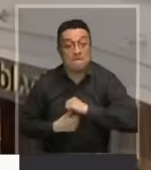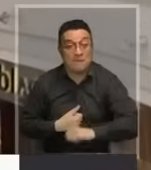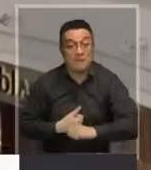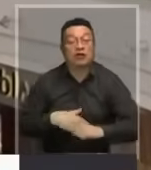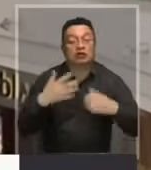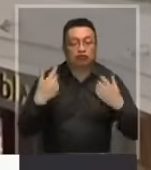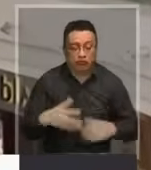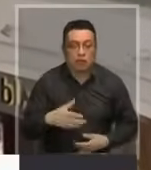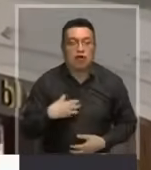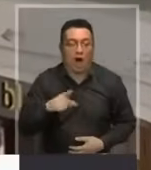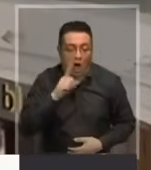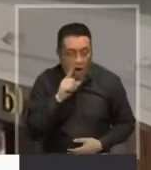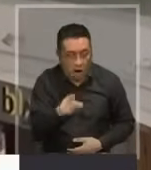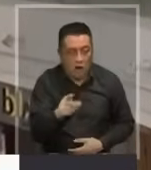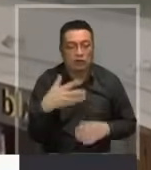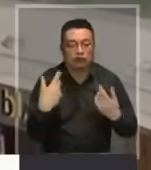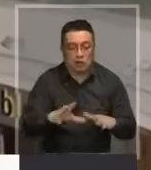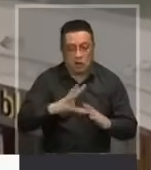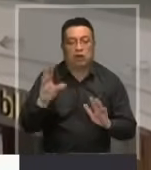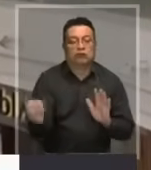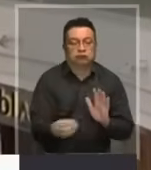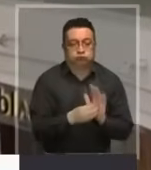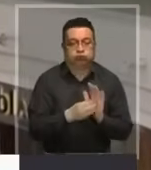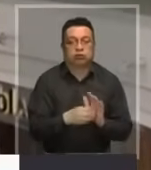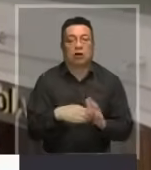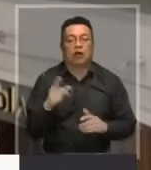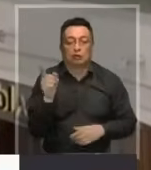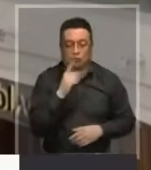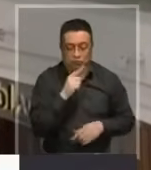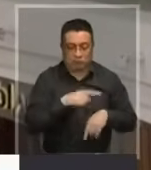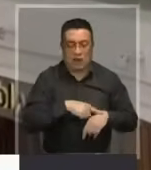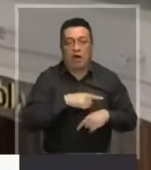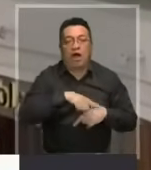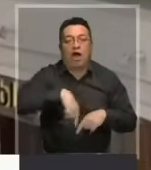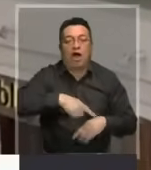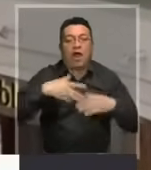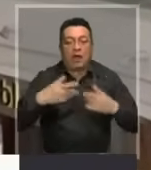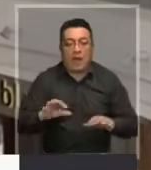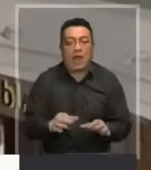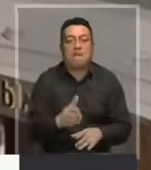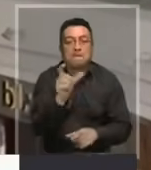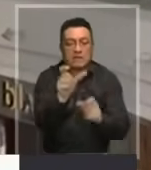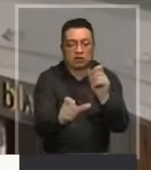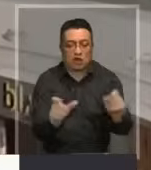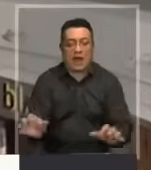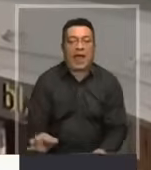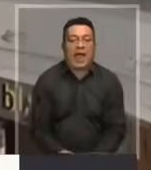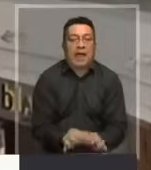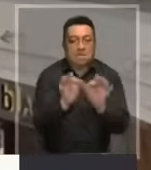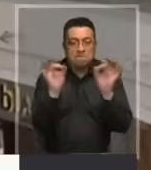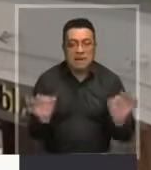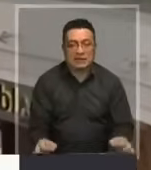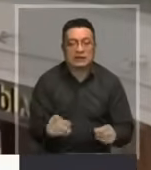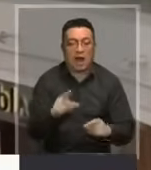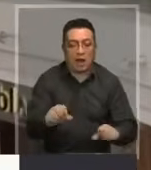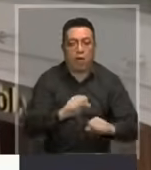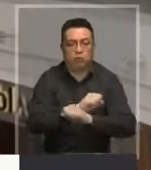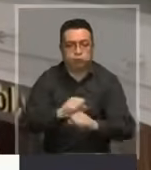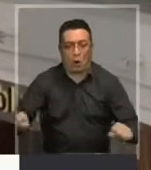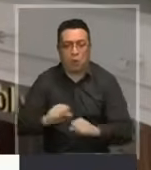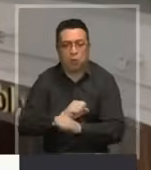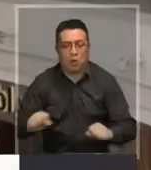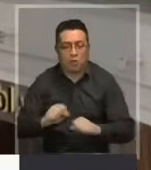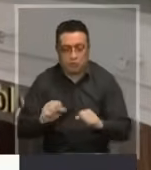existe. Hemos incorporado en las últimas horas personal especializado en detección de explosivos